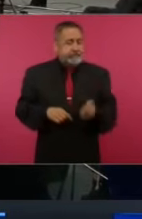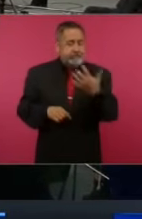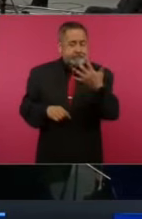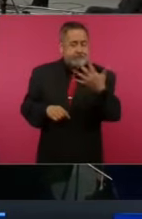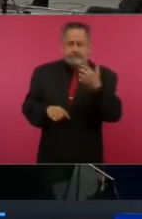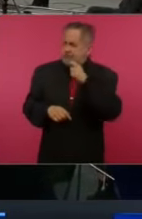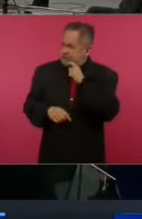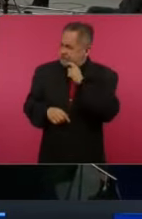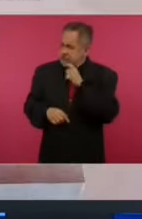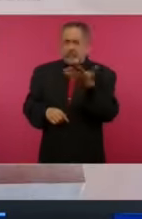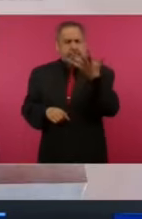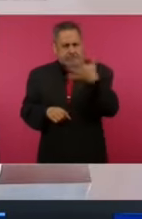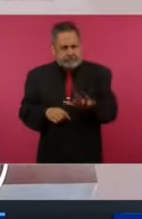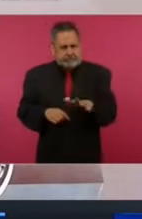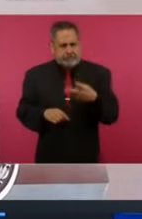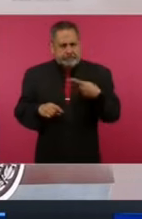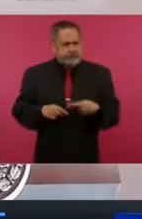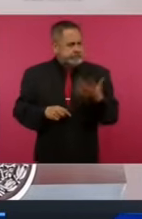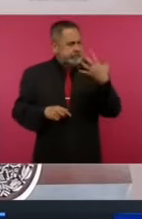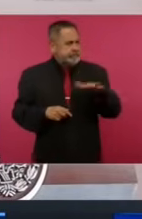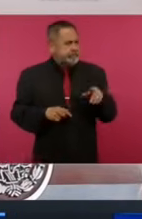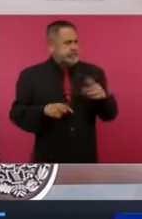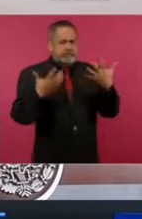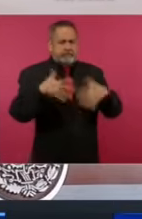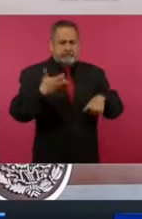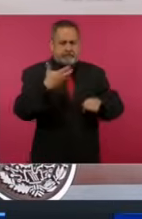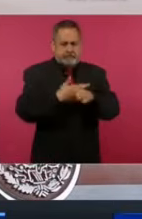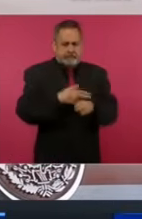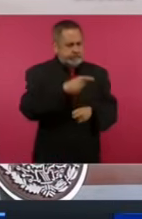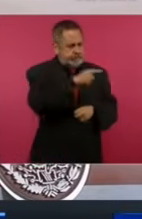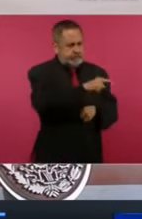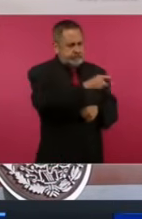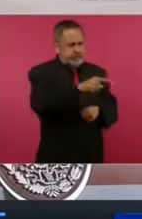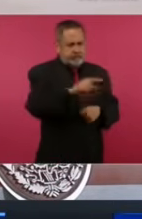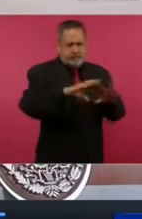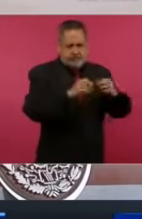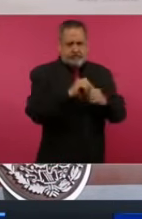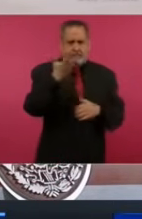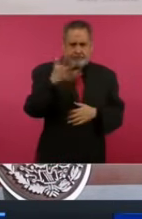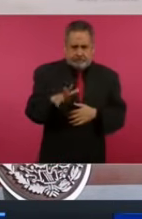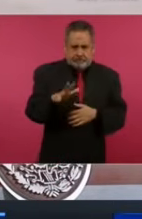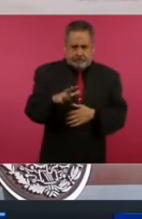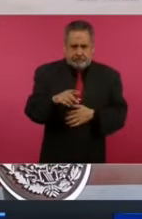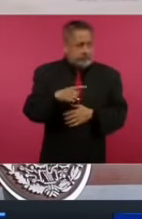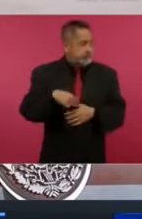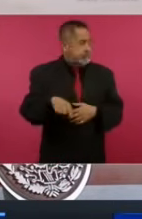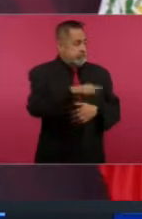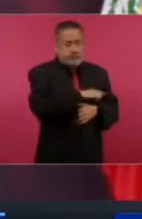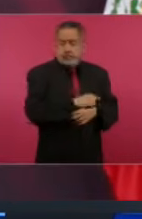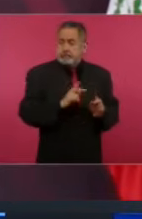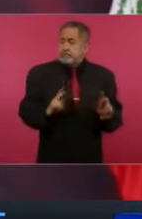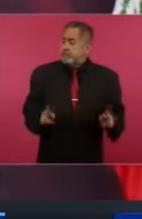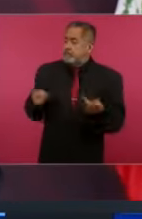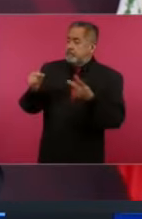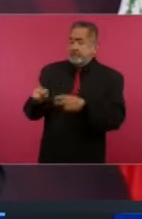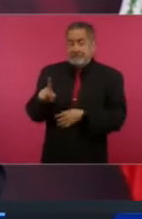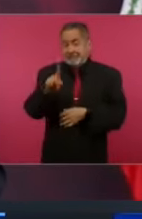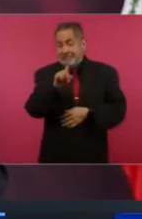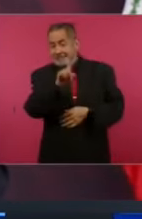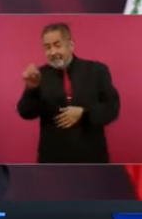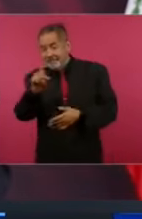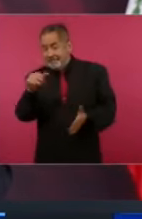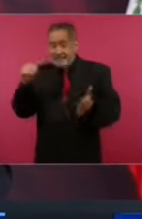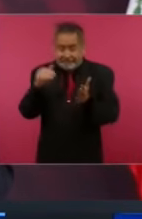no compran más tanques, no compran más armas, patrullas, no, ese dinero es el que utilizan para las obras.